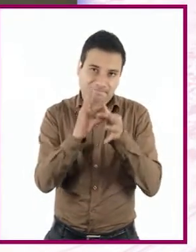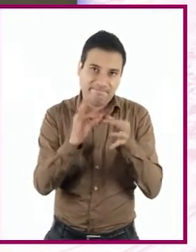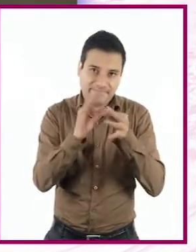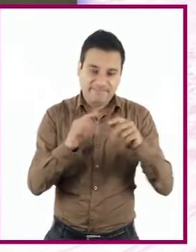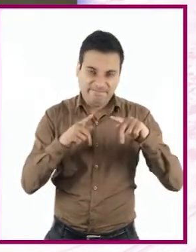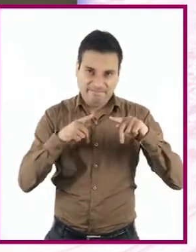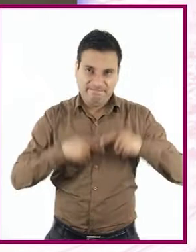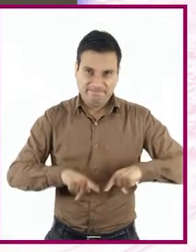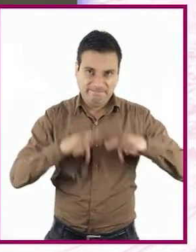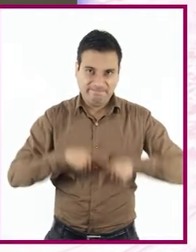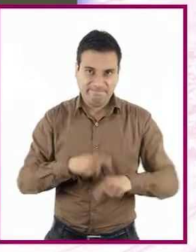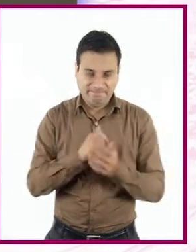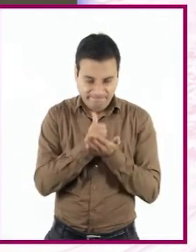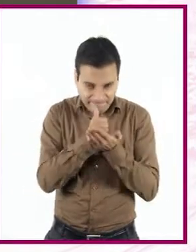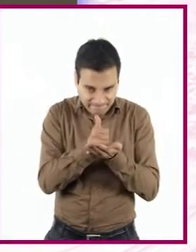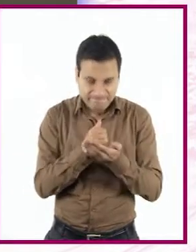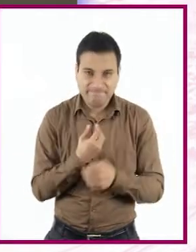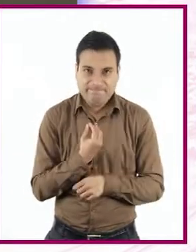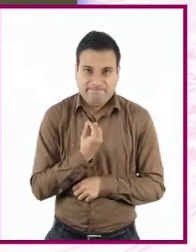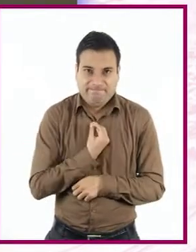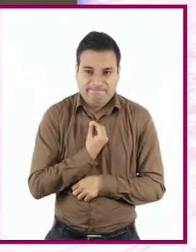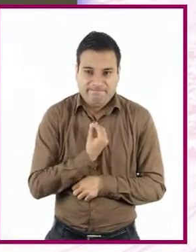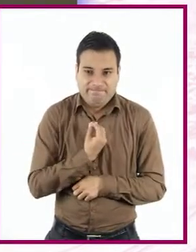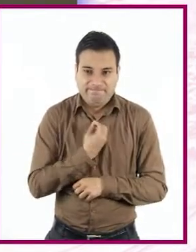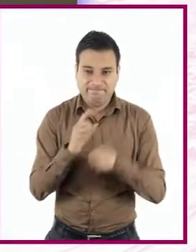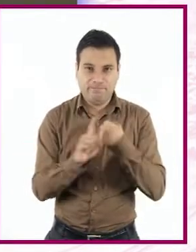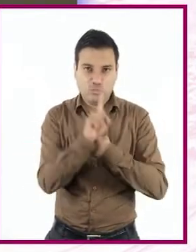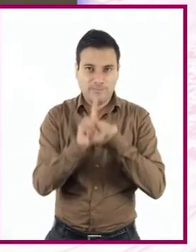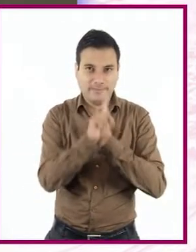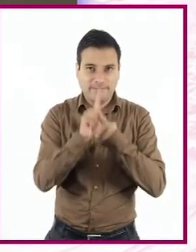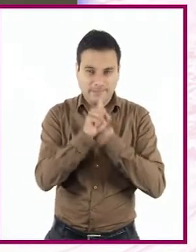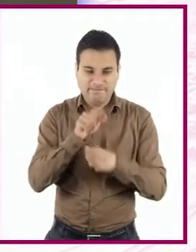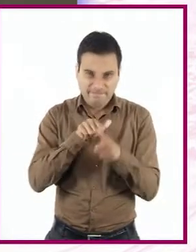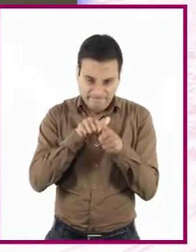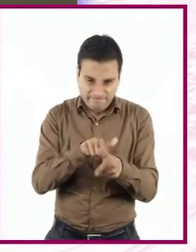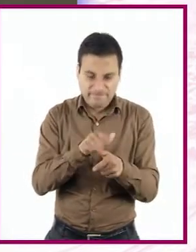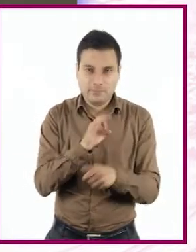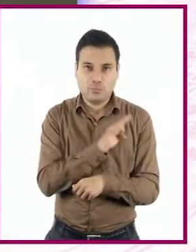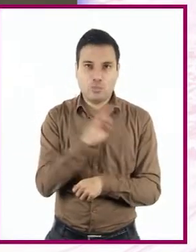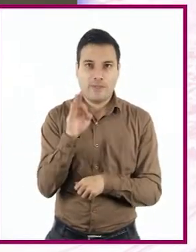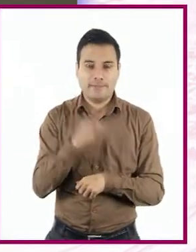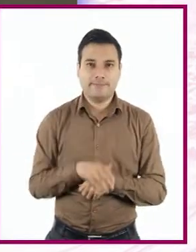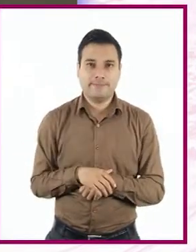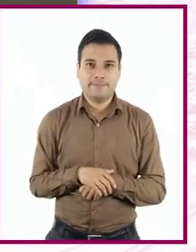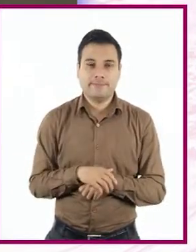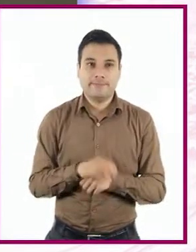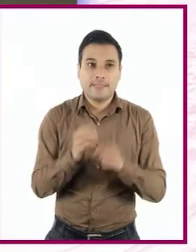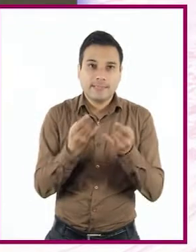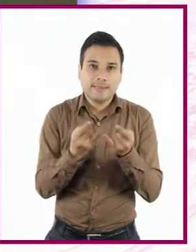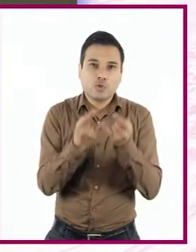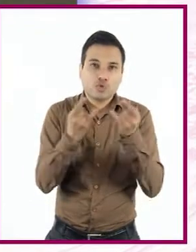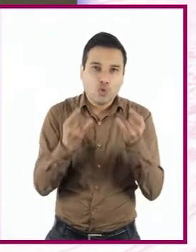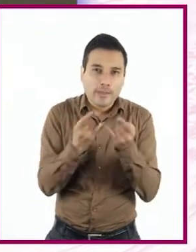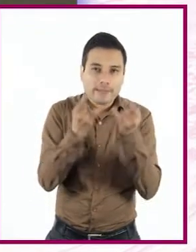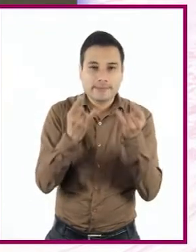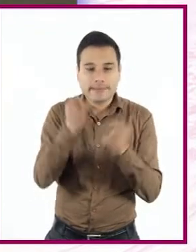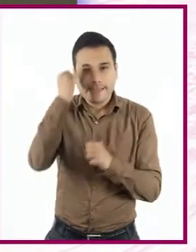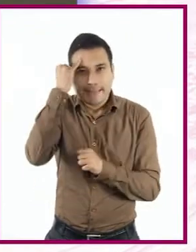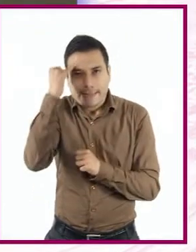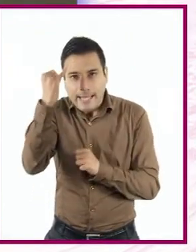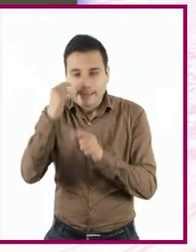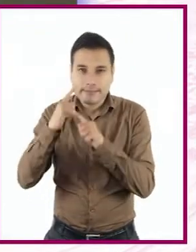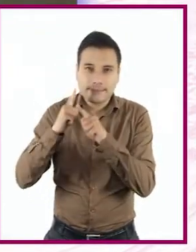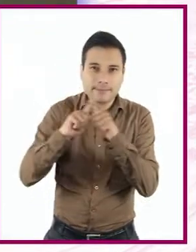para superar los obstáculos que presenta la existencia. Usando el ingenio opuesto a la